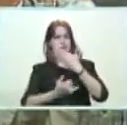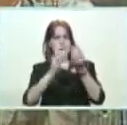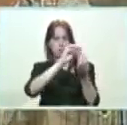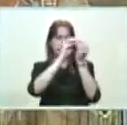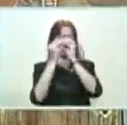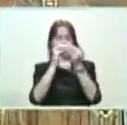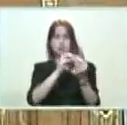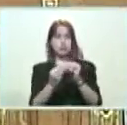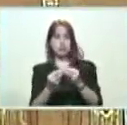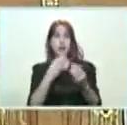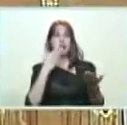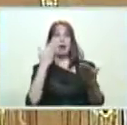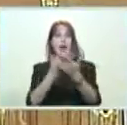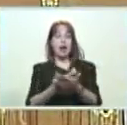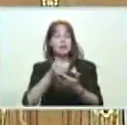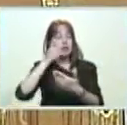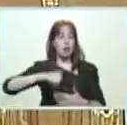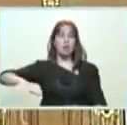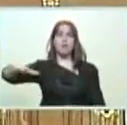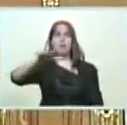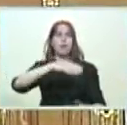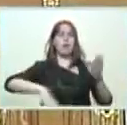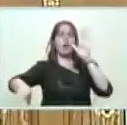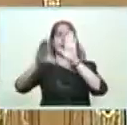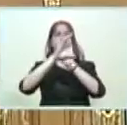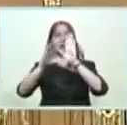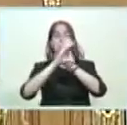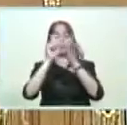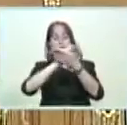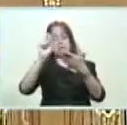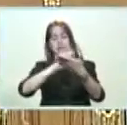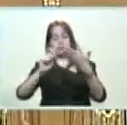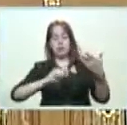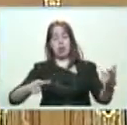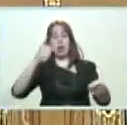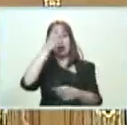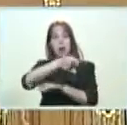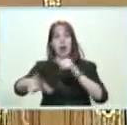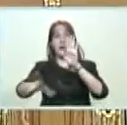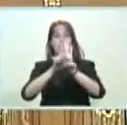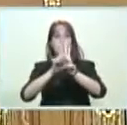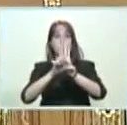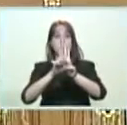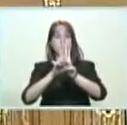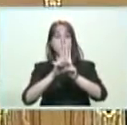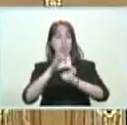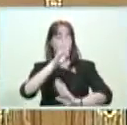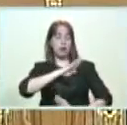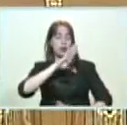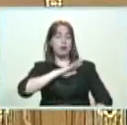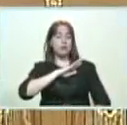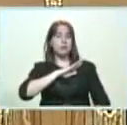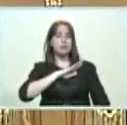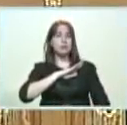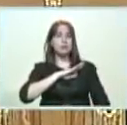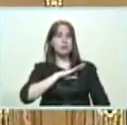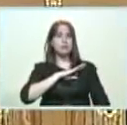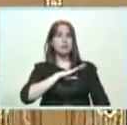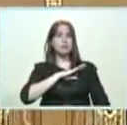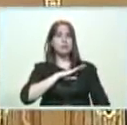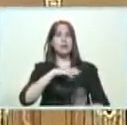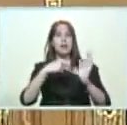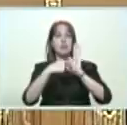gracias al pueblo, en la constitución que nos ha regido y nos rige. Le tocó el